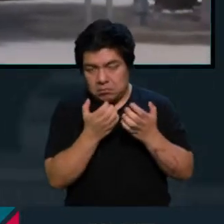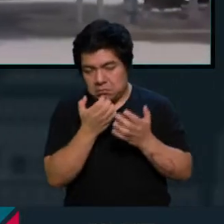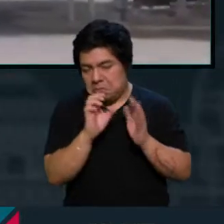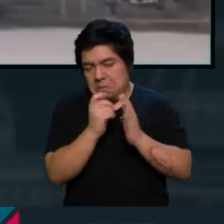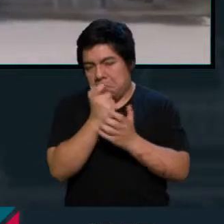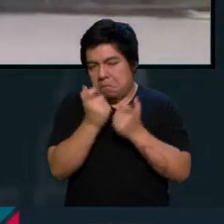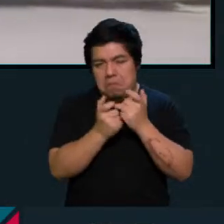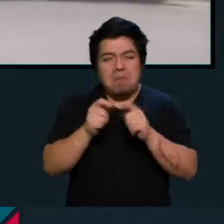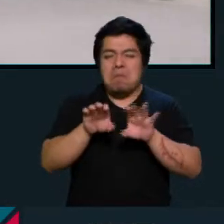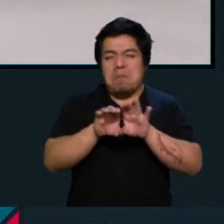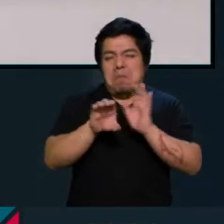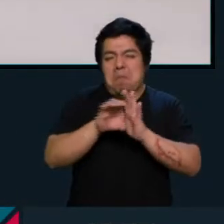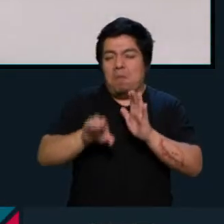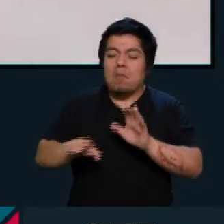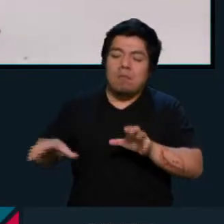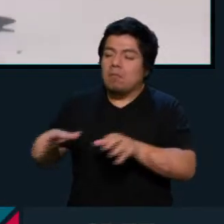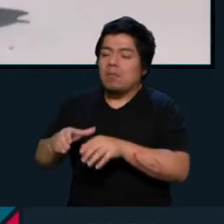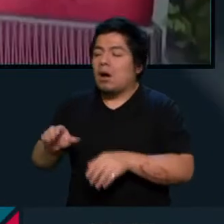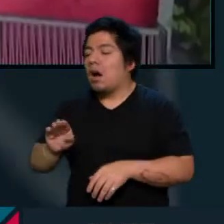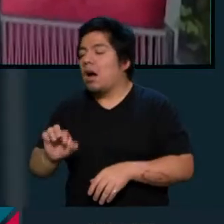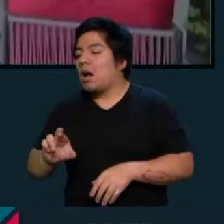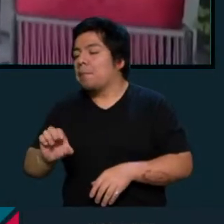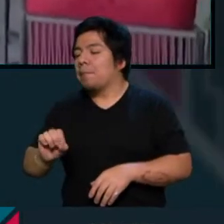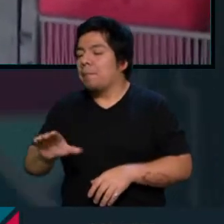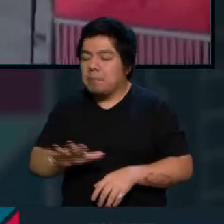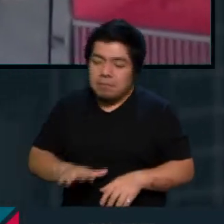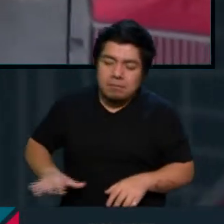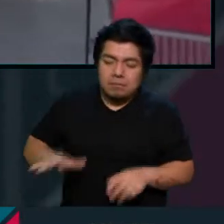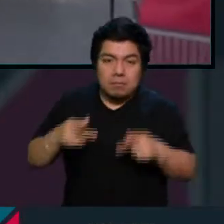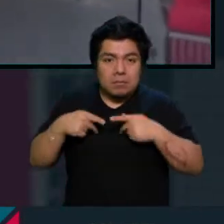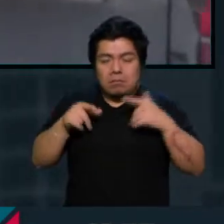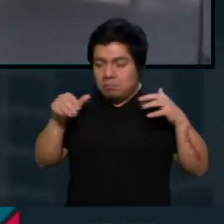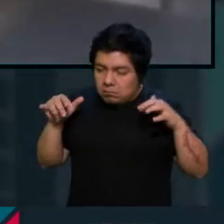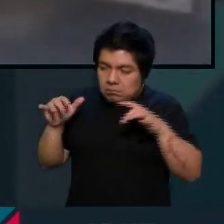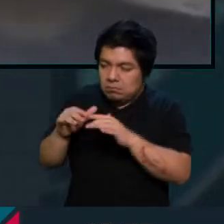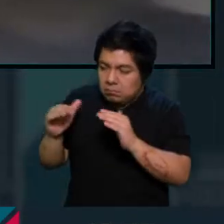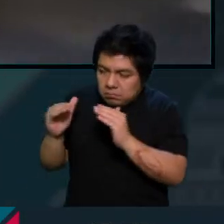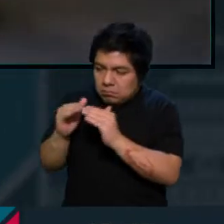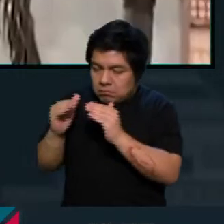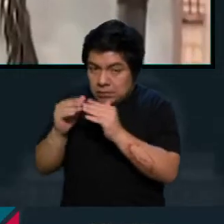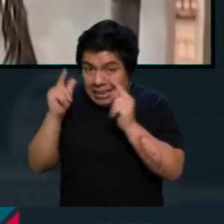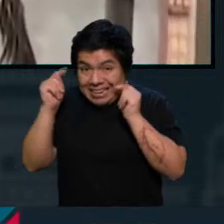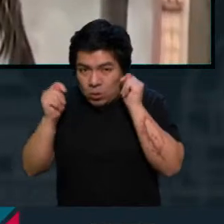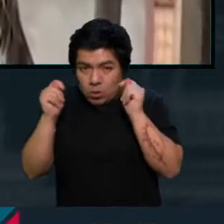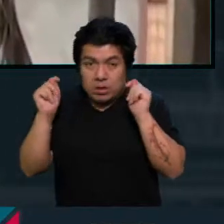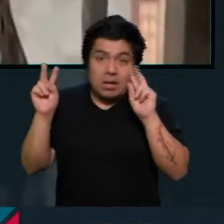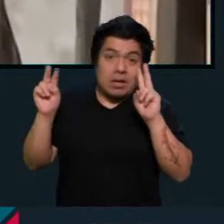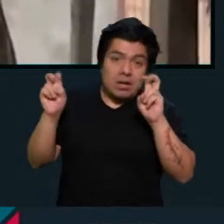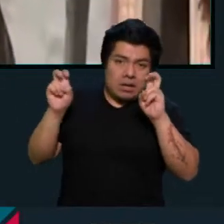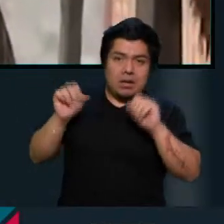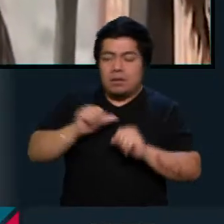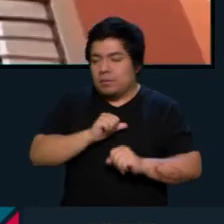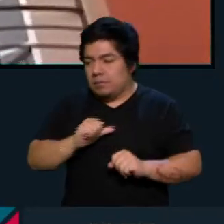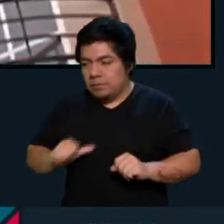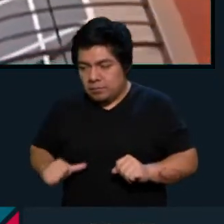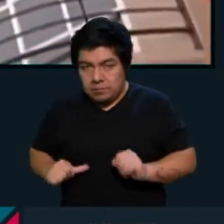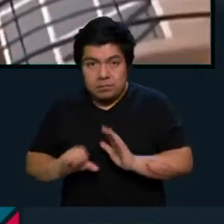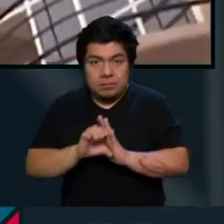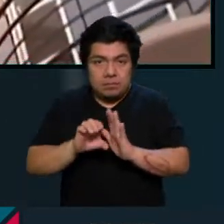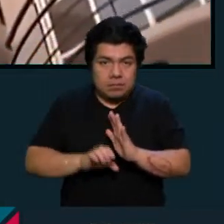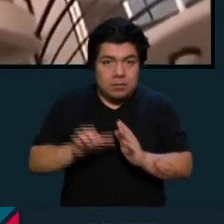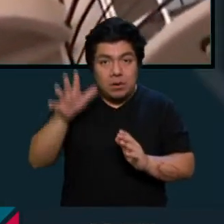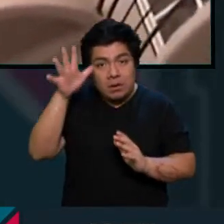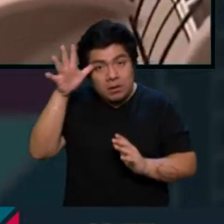por los barrios que más tienen esa concentración de vivienda turística o las alcaldías que son